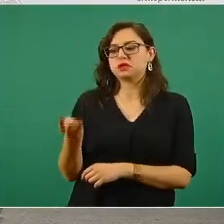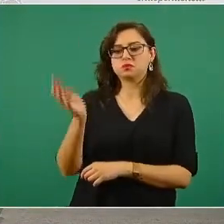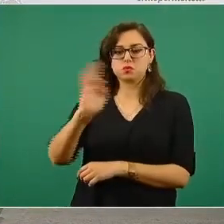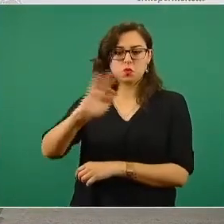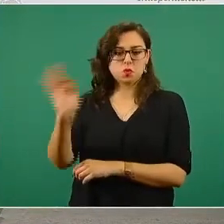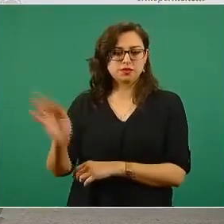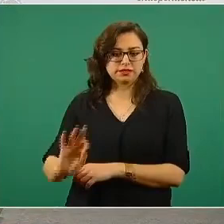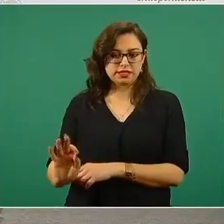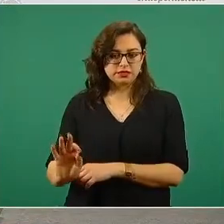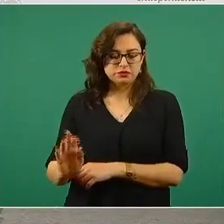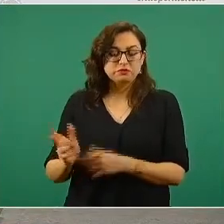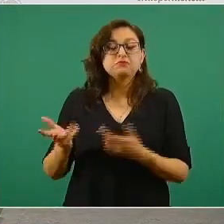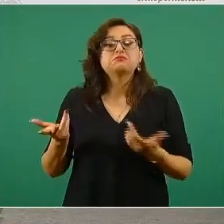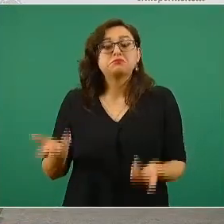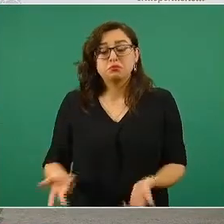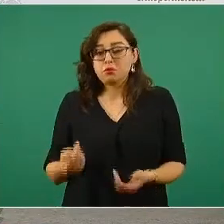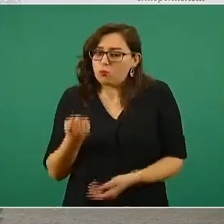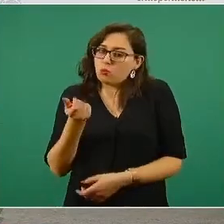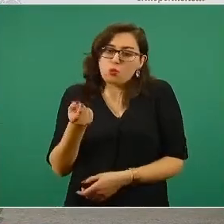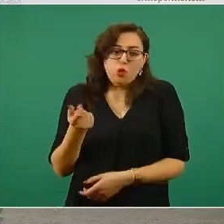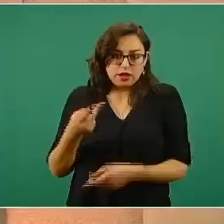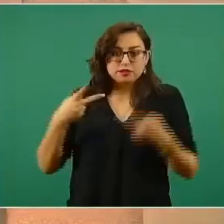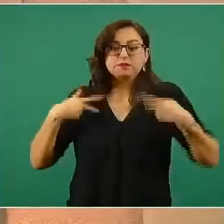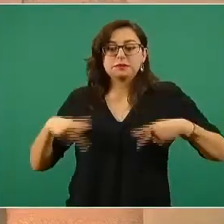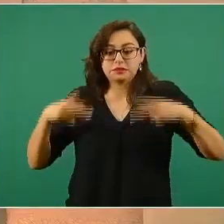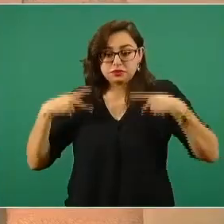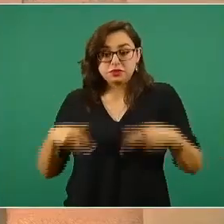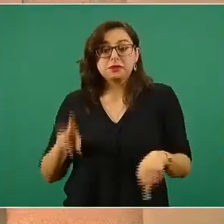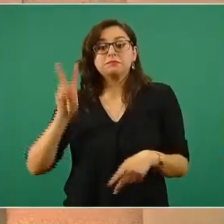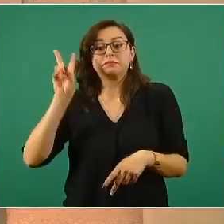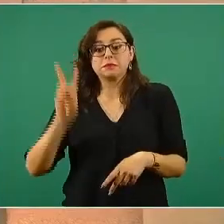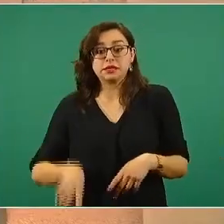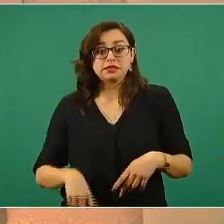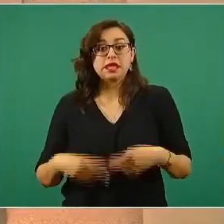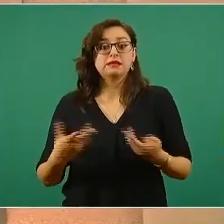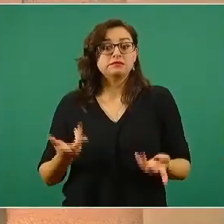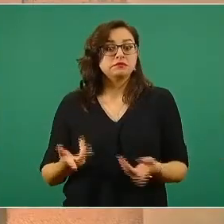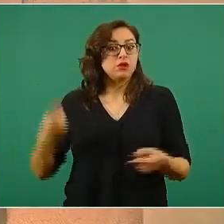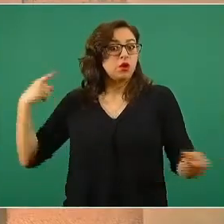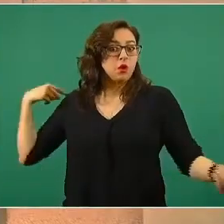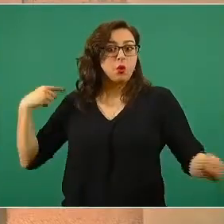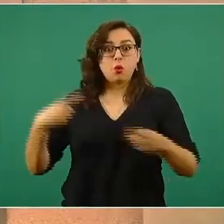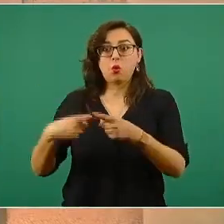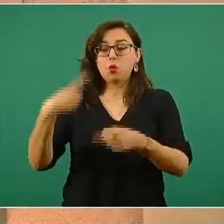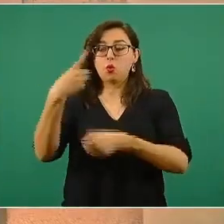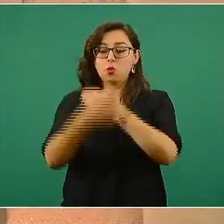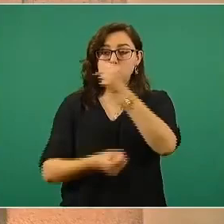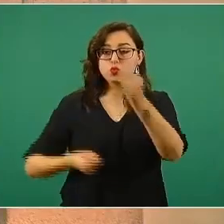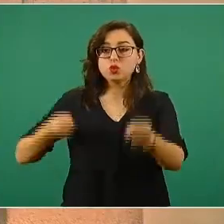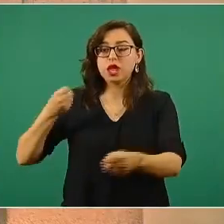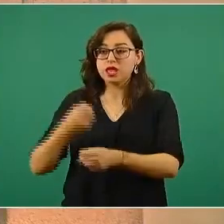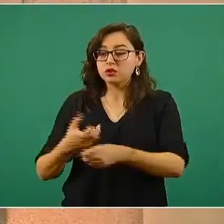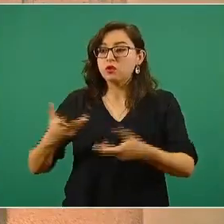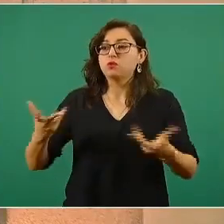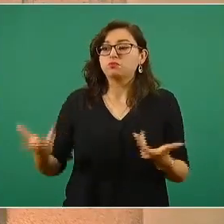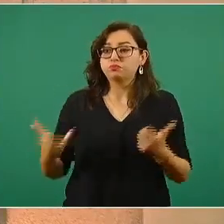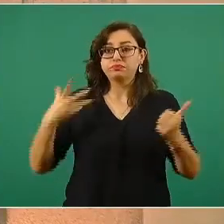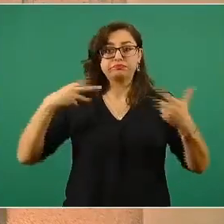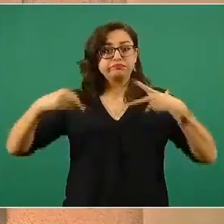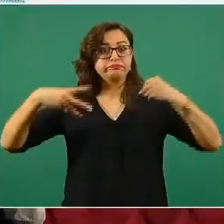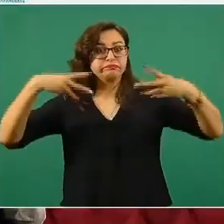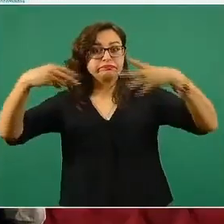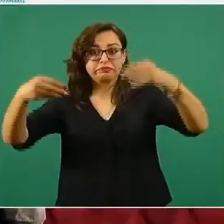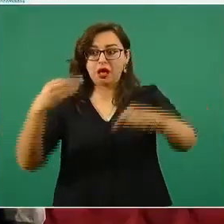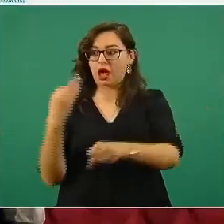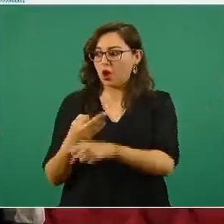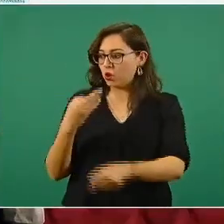los porcentajes pues más bajos que hemos tenido para efectos de la actividad epidémica reciente, y que veremos cómo